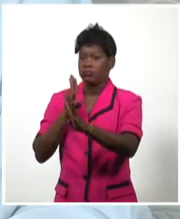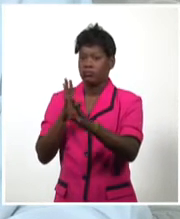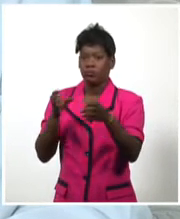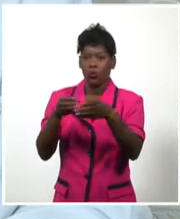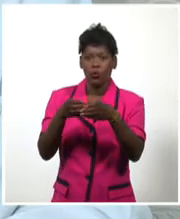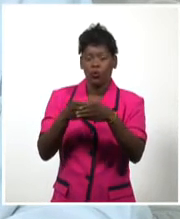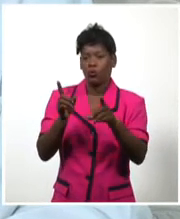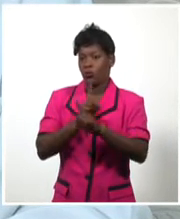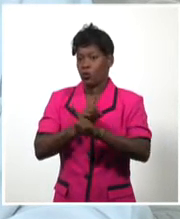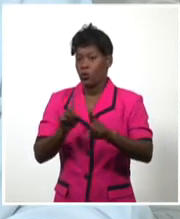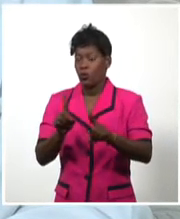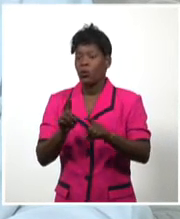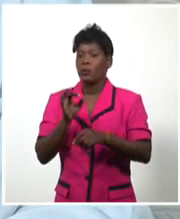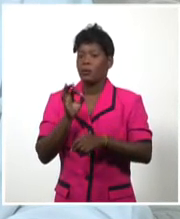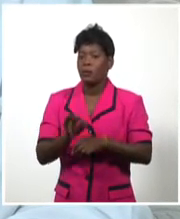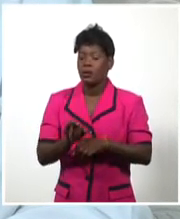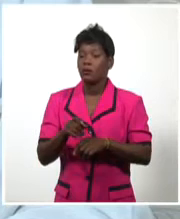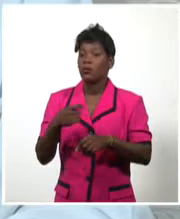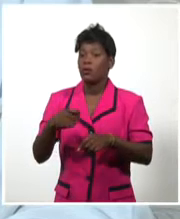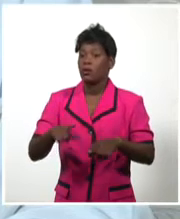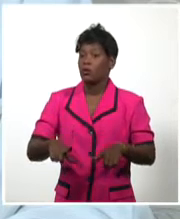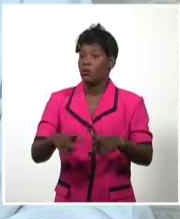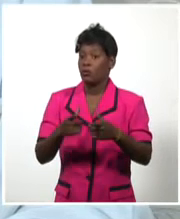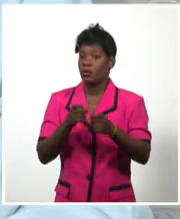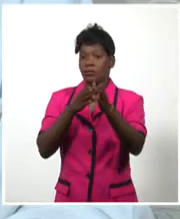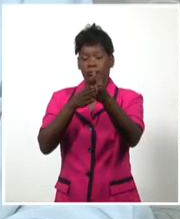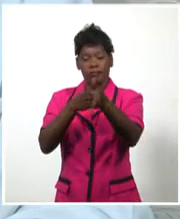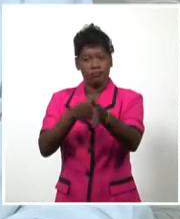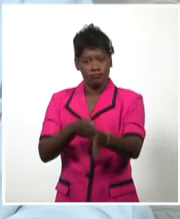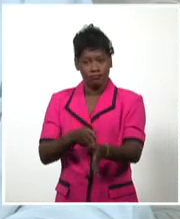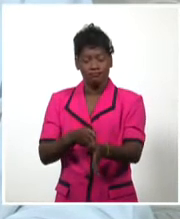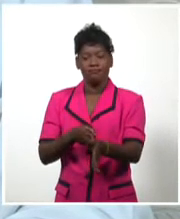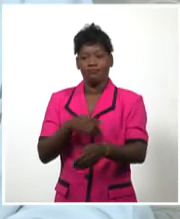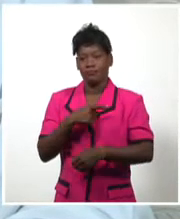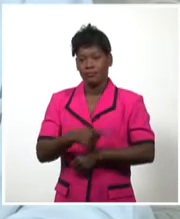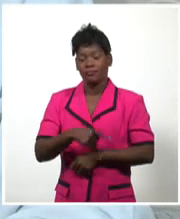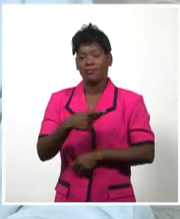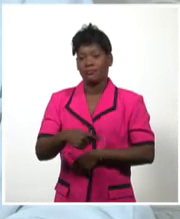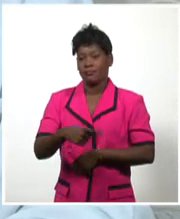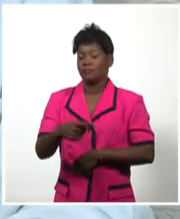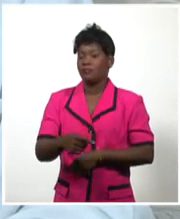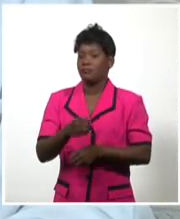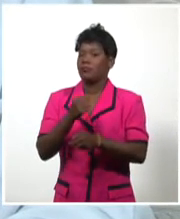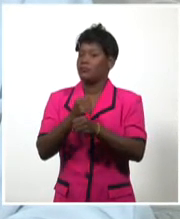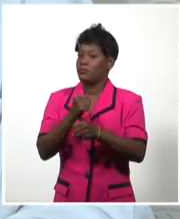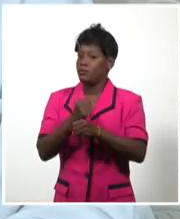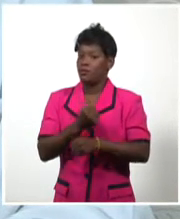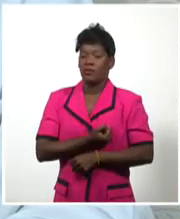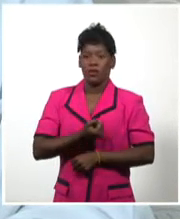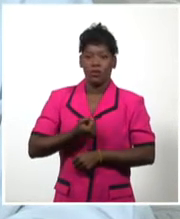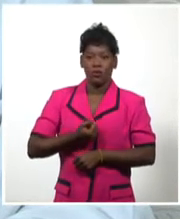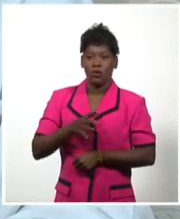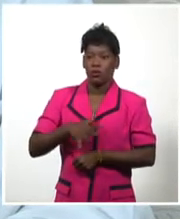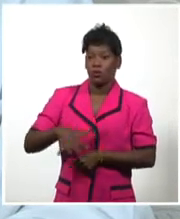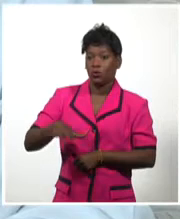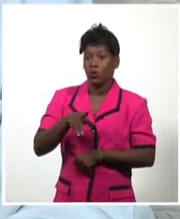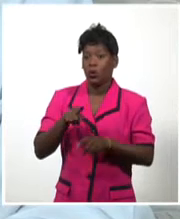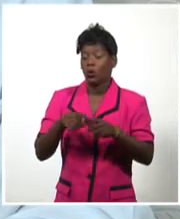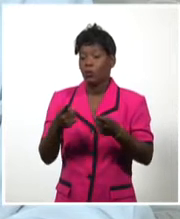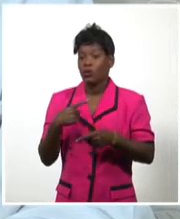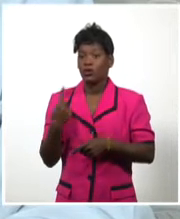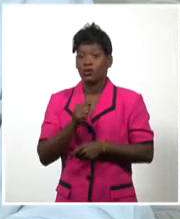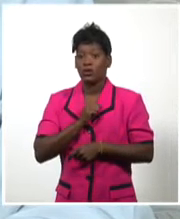sobre todo mantener una disciplina constante en todos los aspectos que nos corresponda, porque esta batalla es una